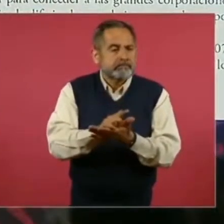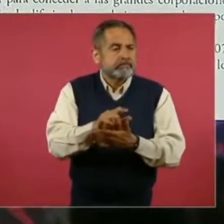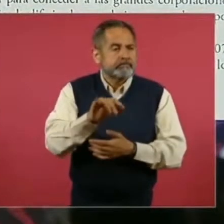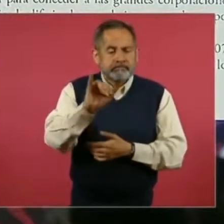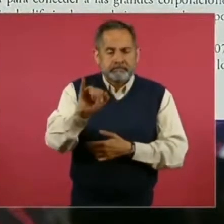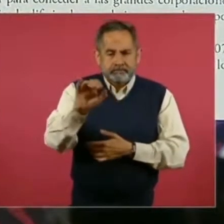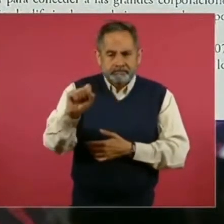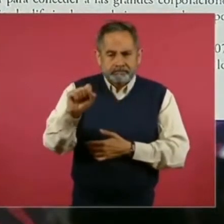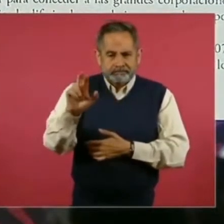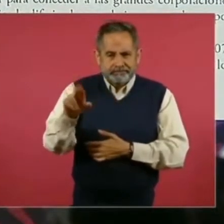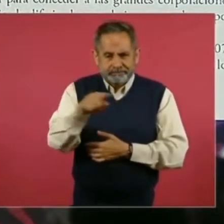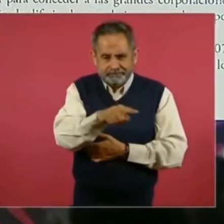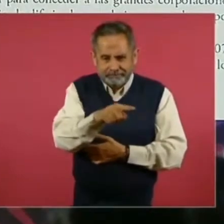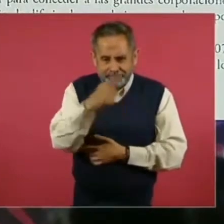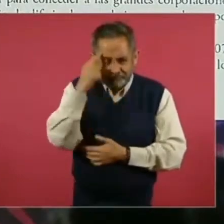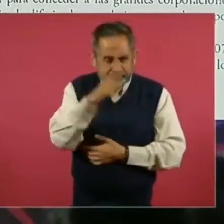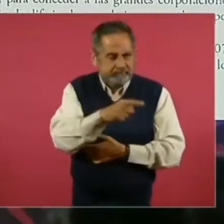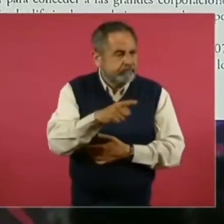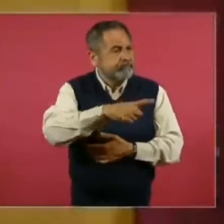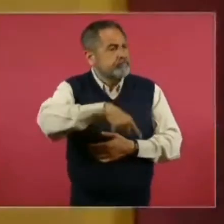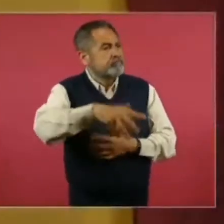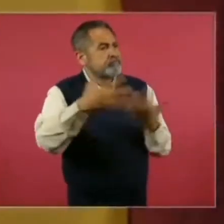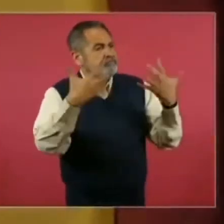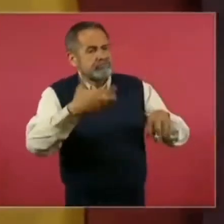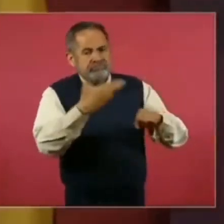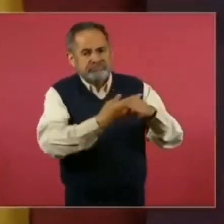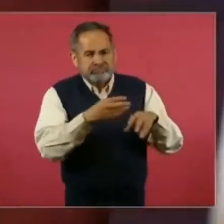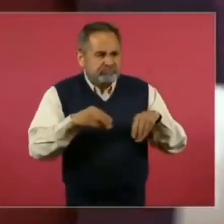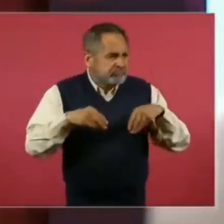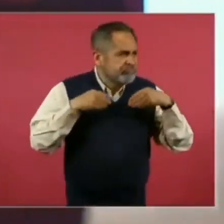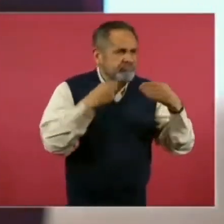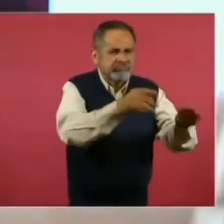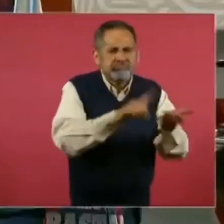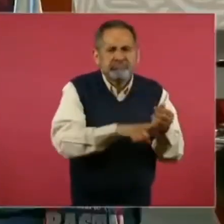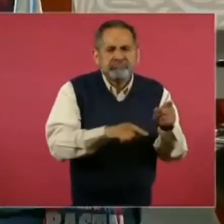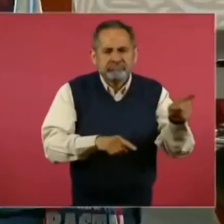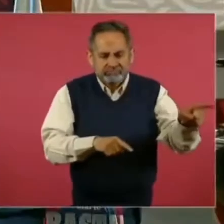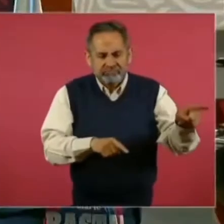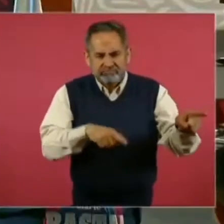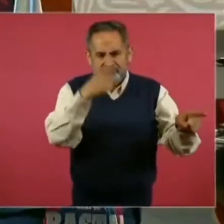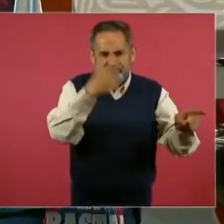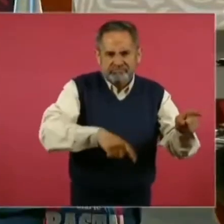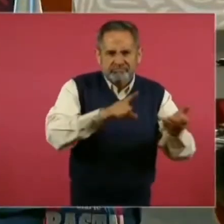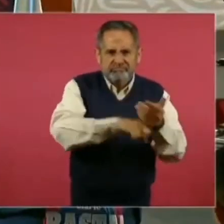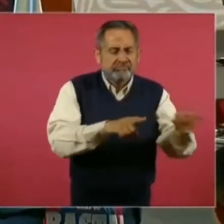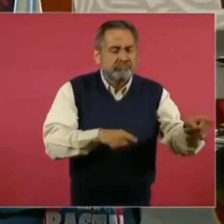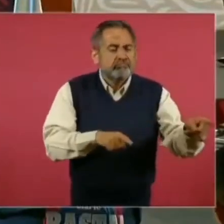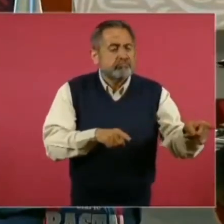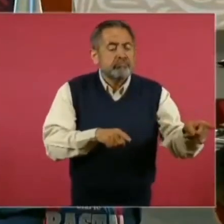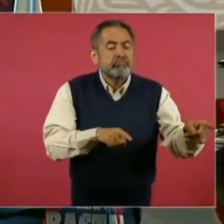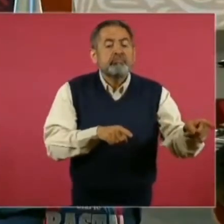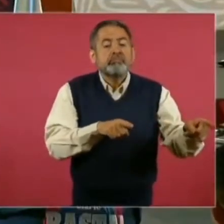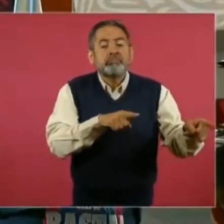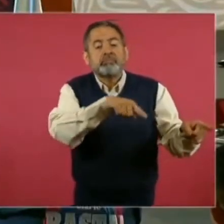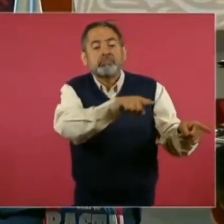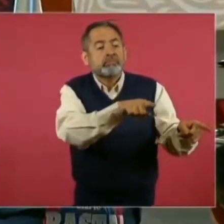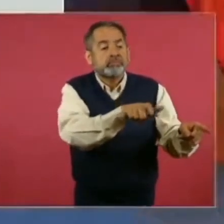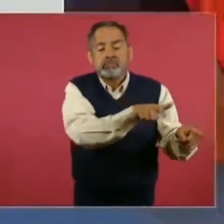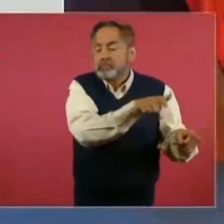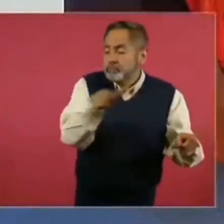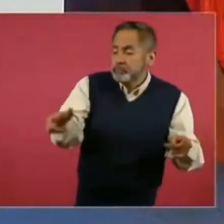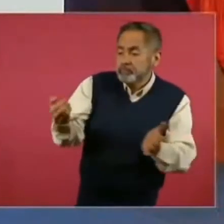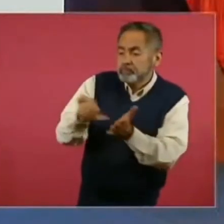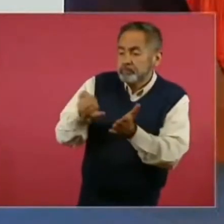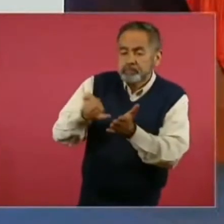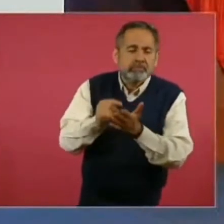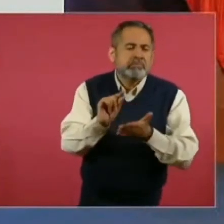renta para conceder a las grandes corporaciones económicas financieras el privilegio de diferir el